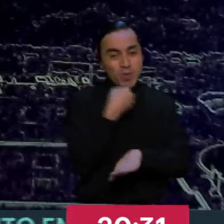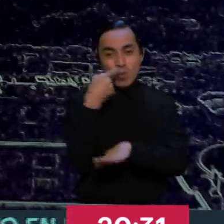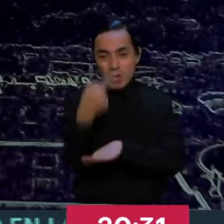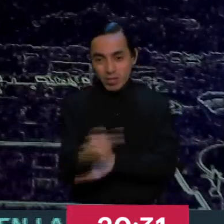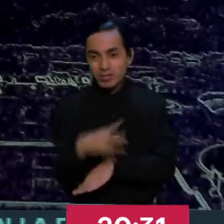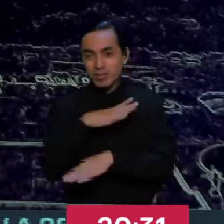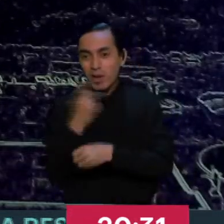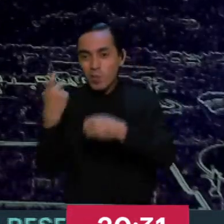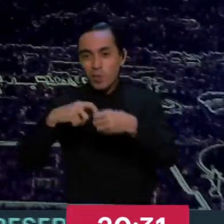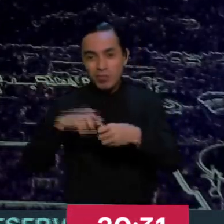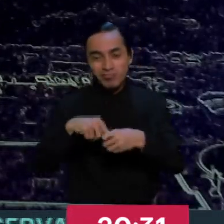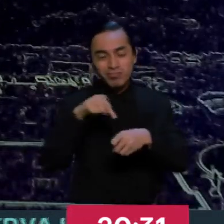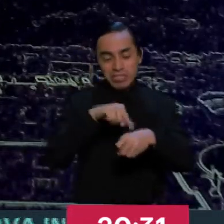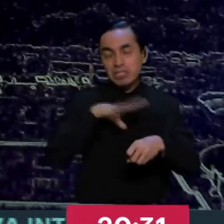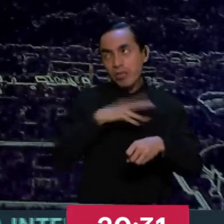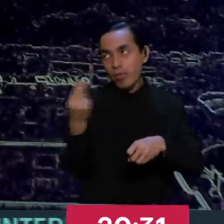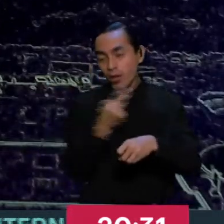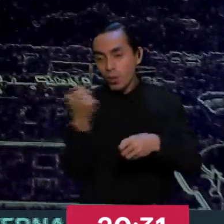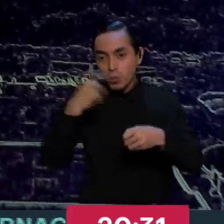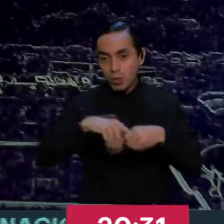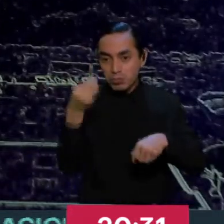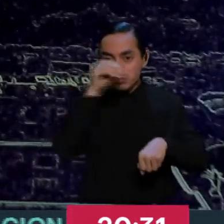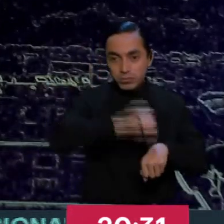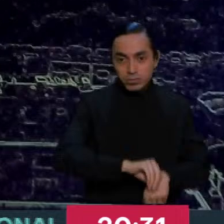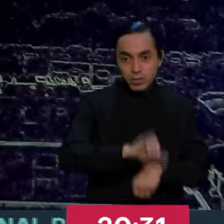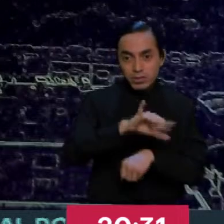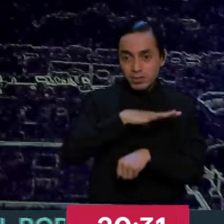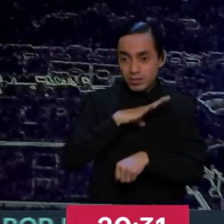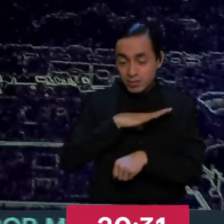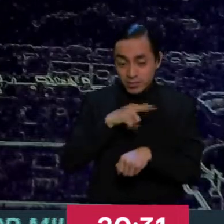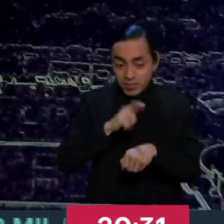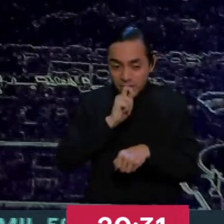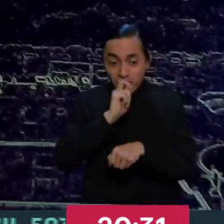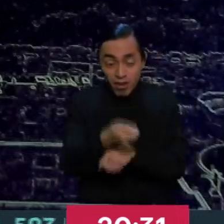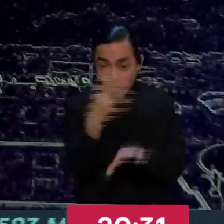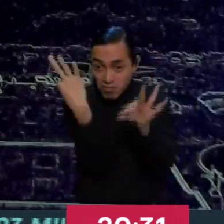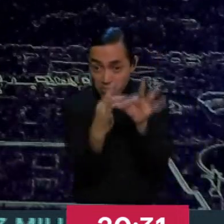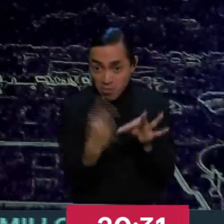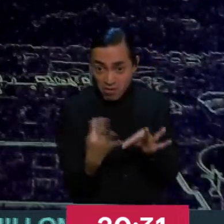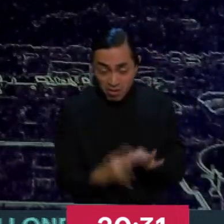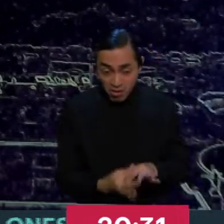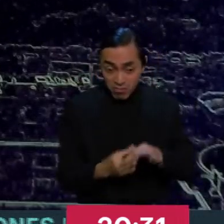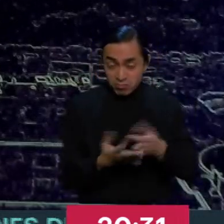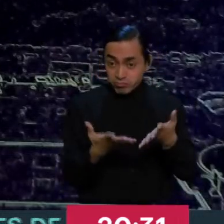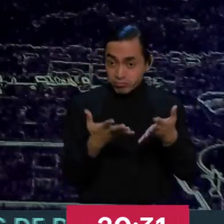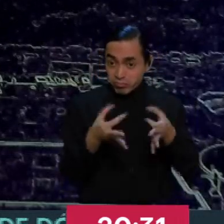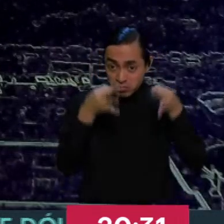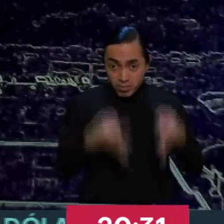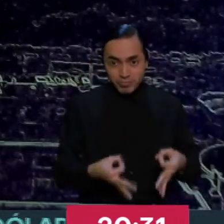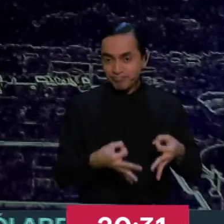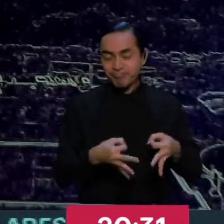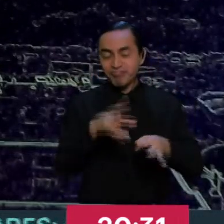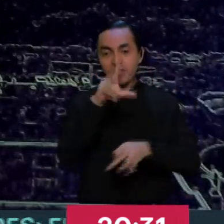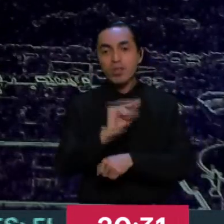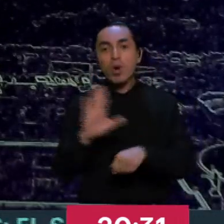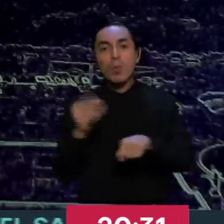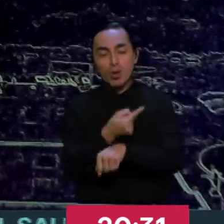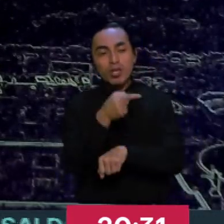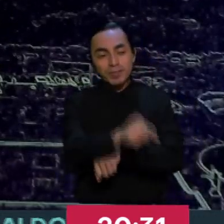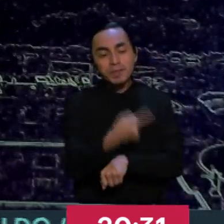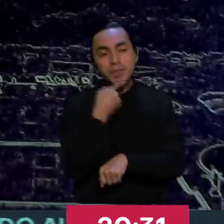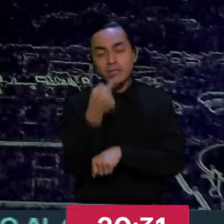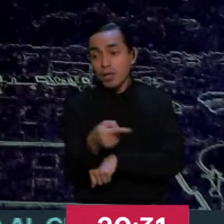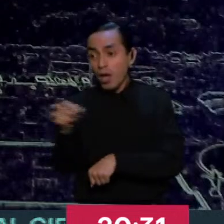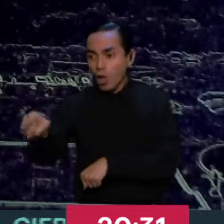cuotas, pues bueno, es que las cuotas en realidad no garantizan nada, ¿no? Por lo mismo, ¿no? porque que seas mujer no